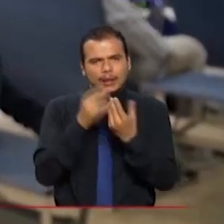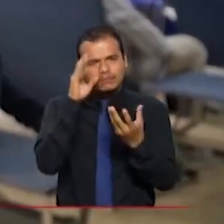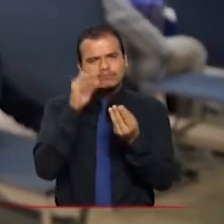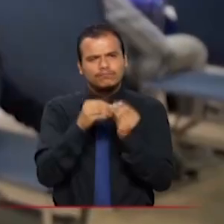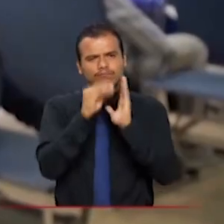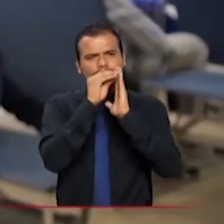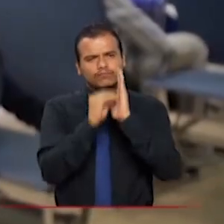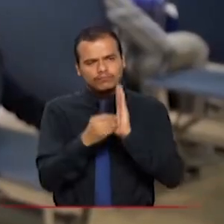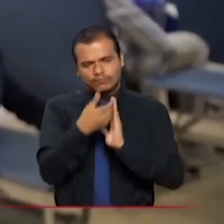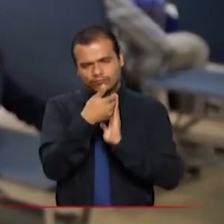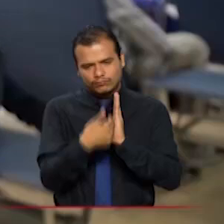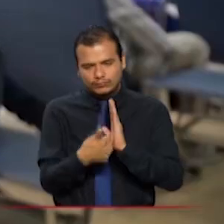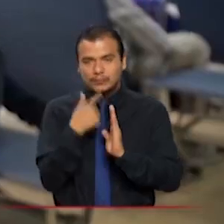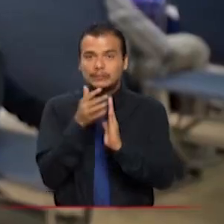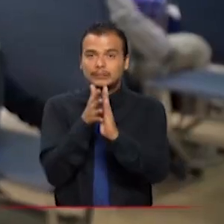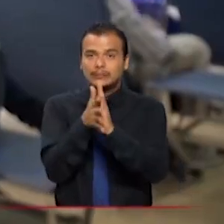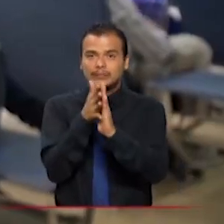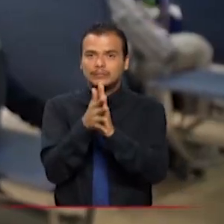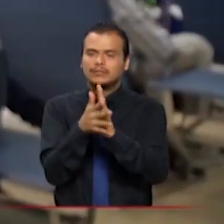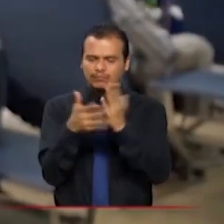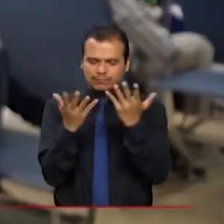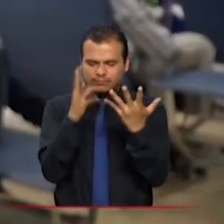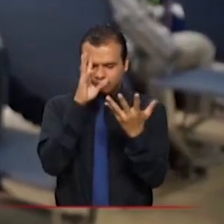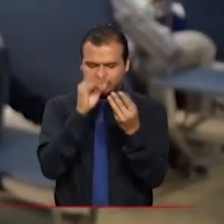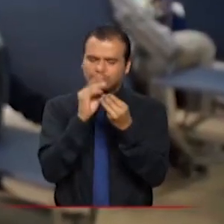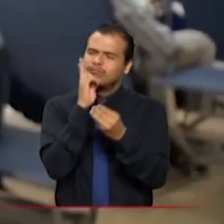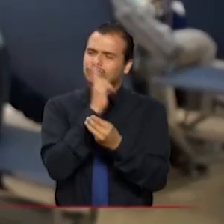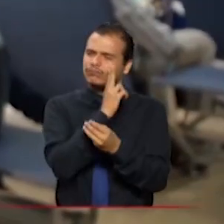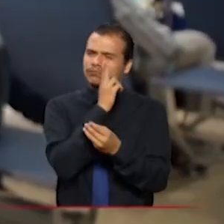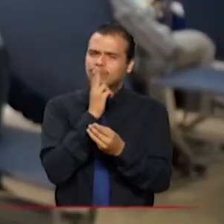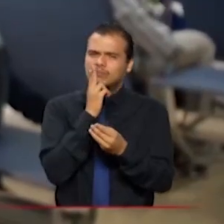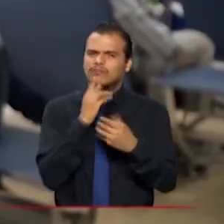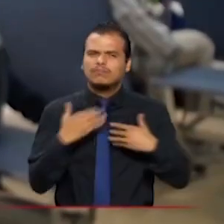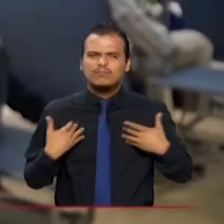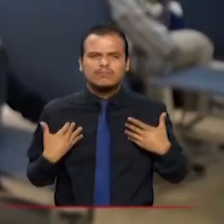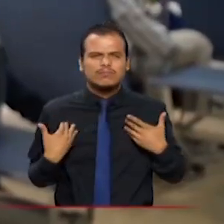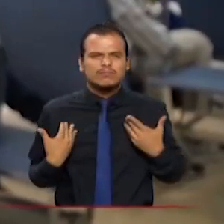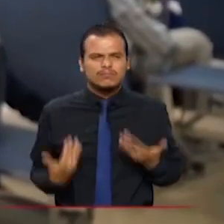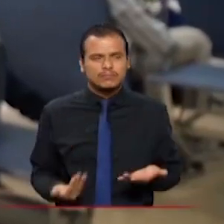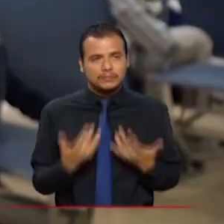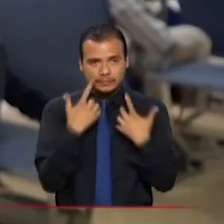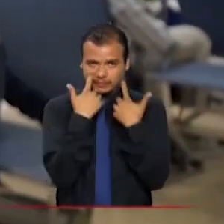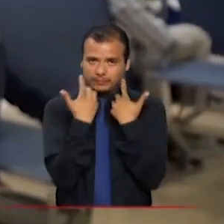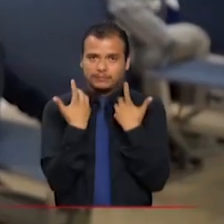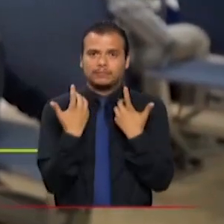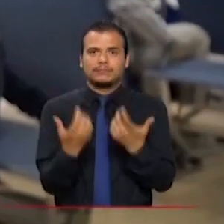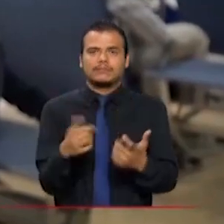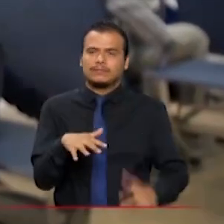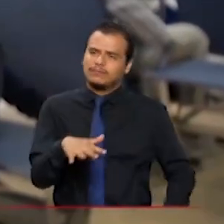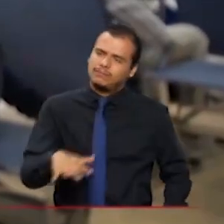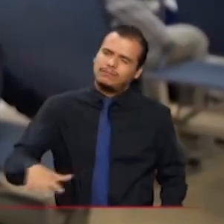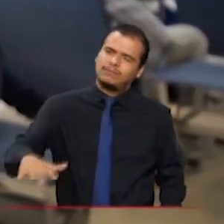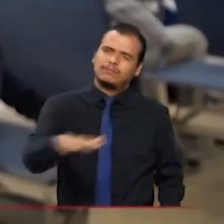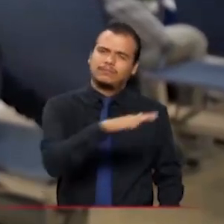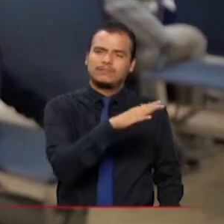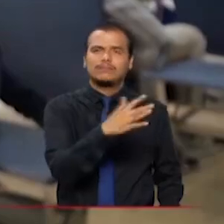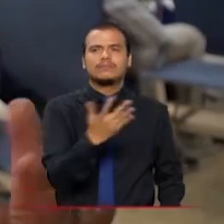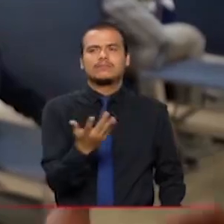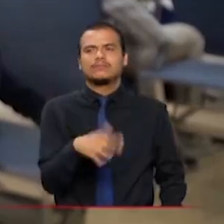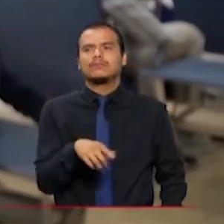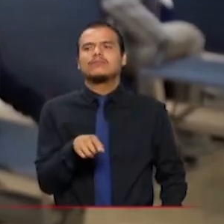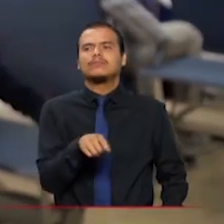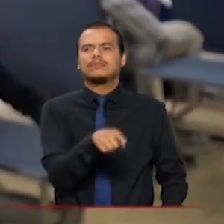la conservación, la protección, la restauración de todas las de la tierra que ha